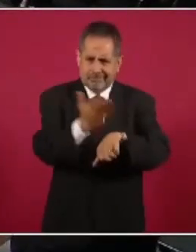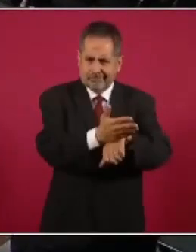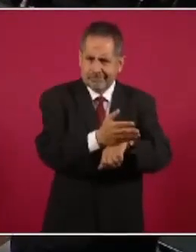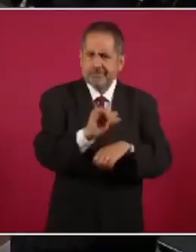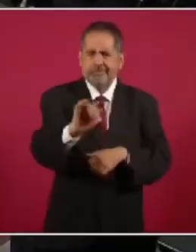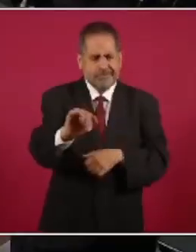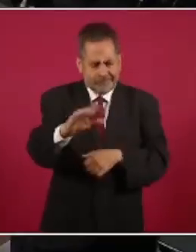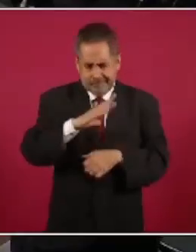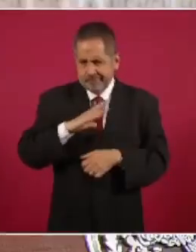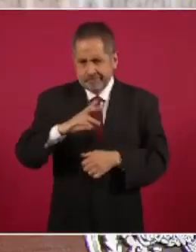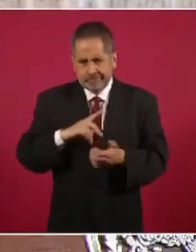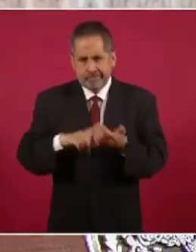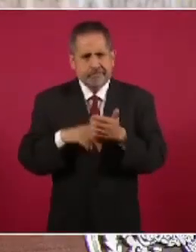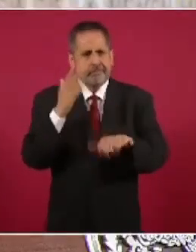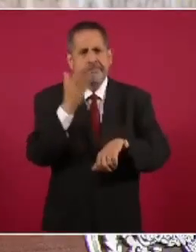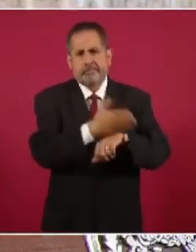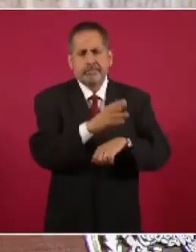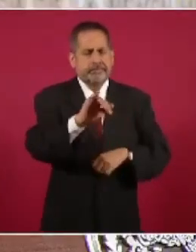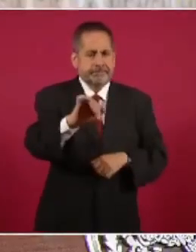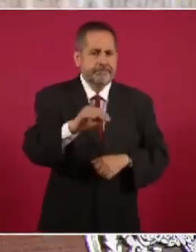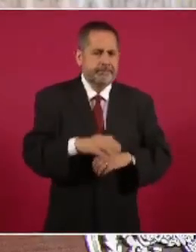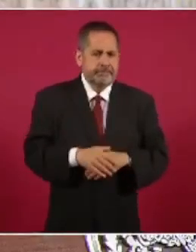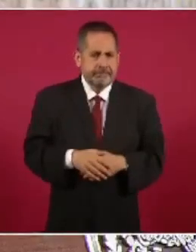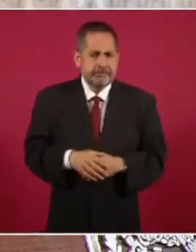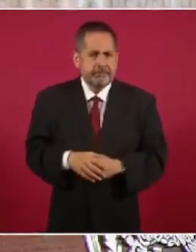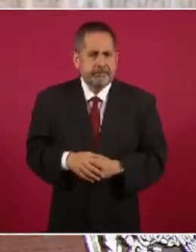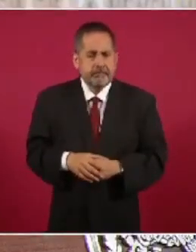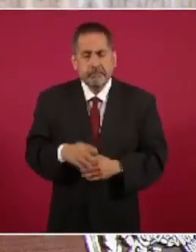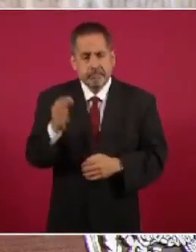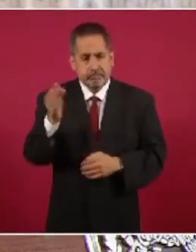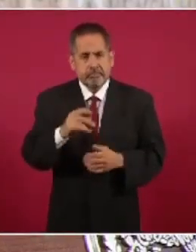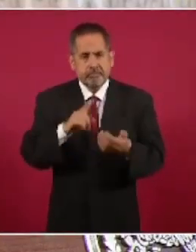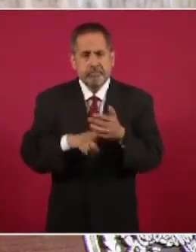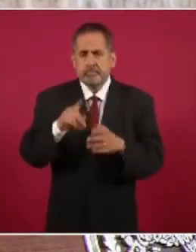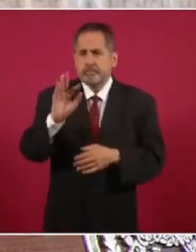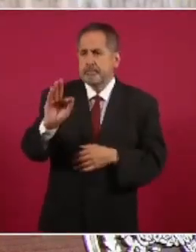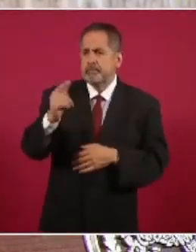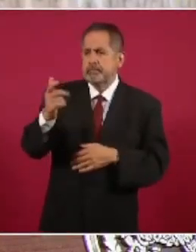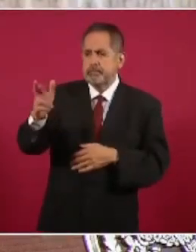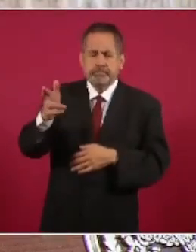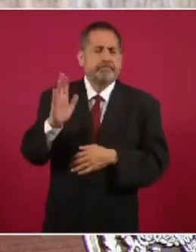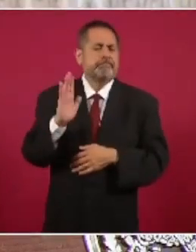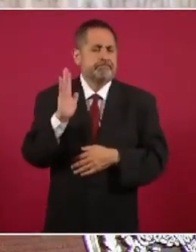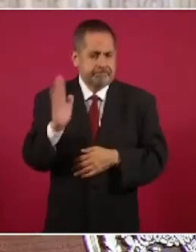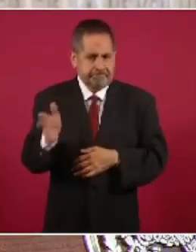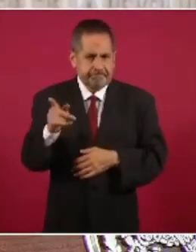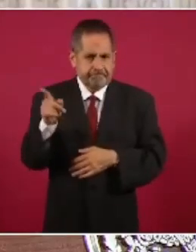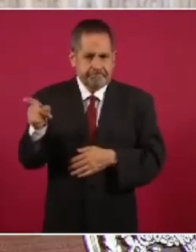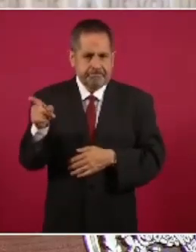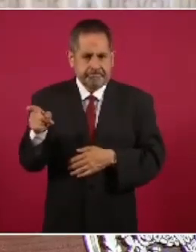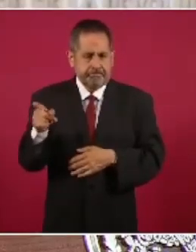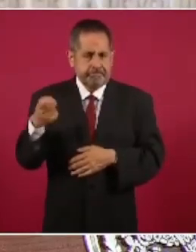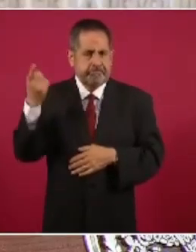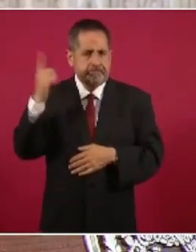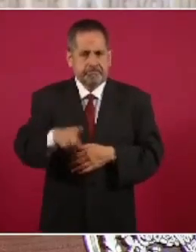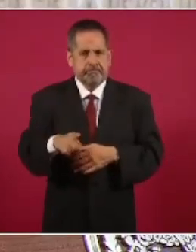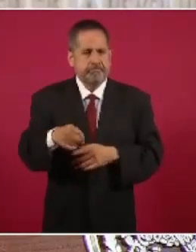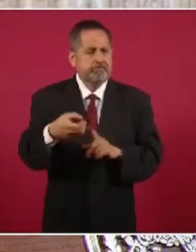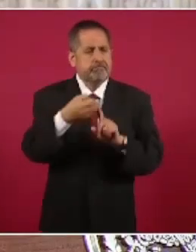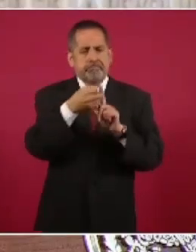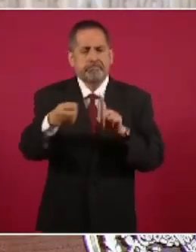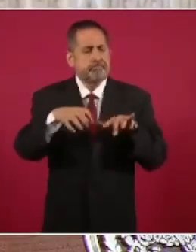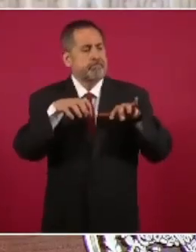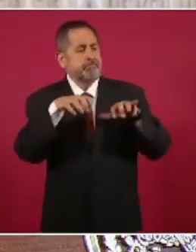está atendiendo este asunto. En efecto, la Fiscalía ya giró órdenes de aprehensión.